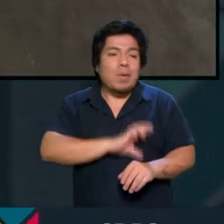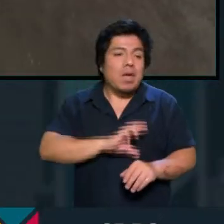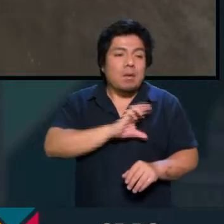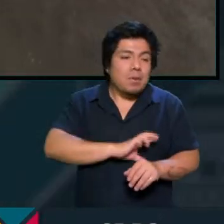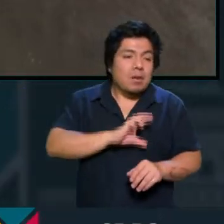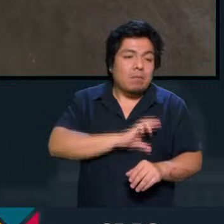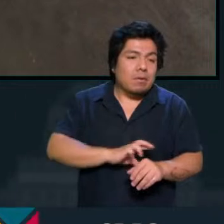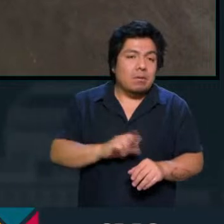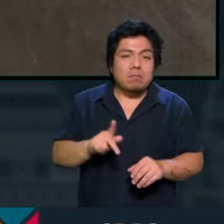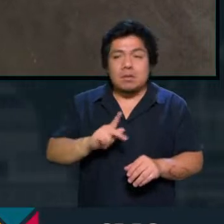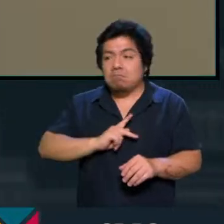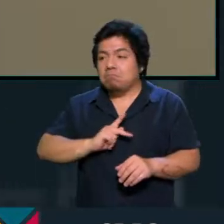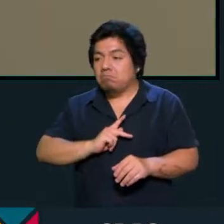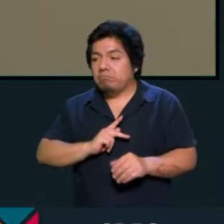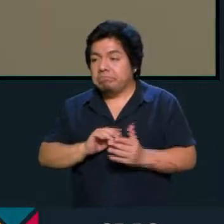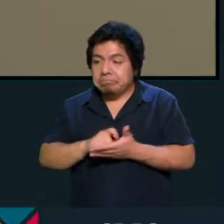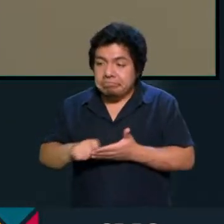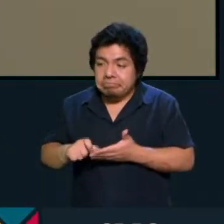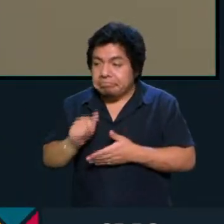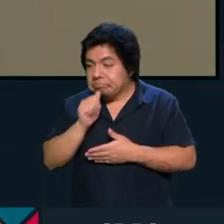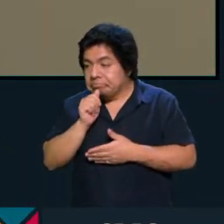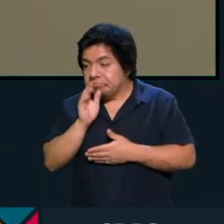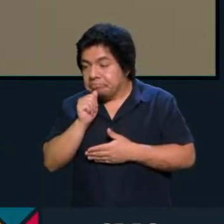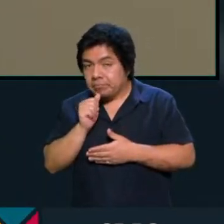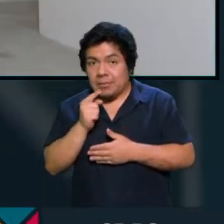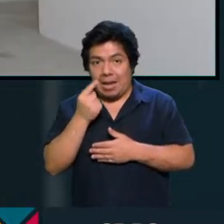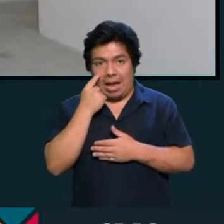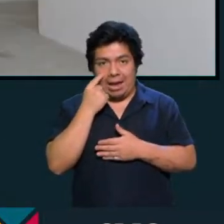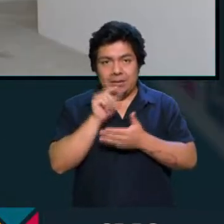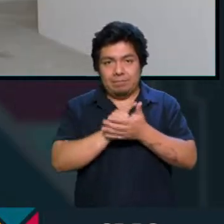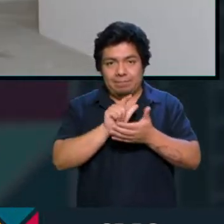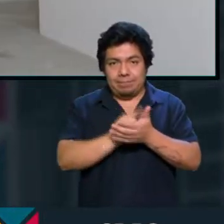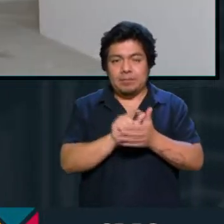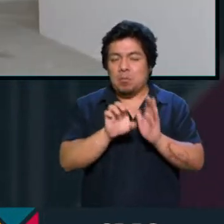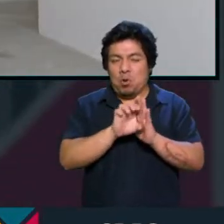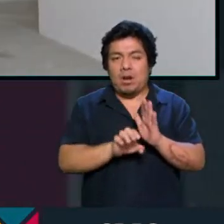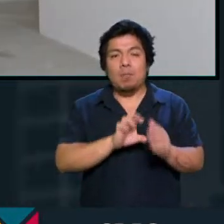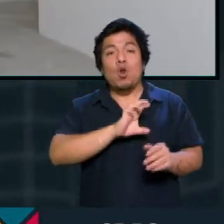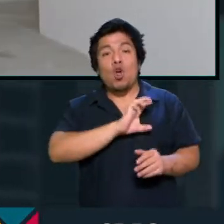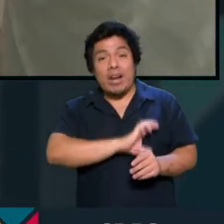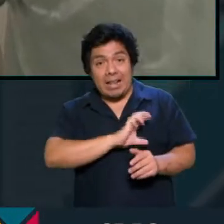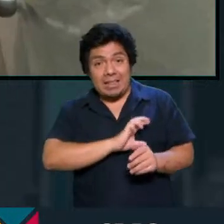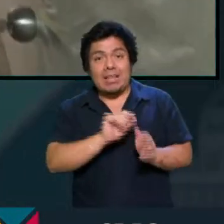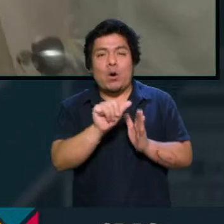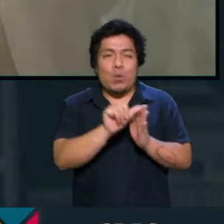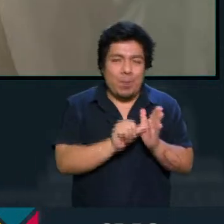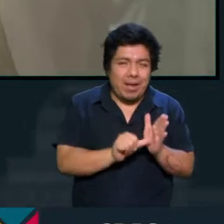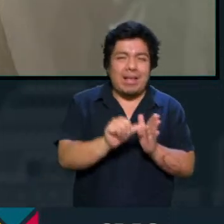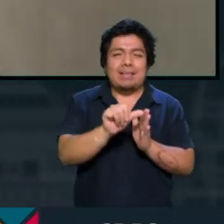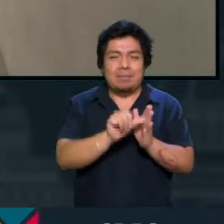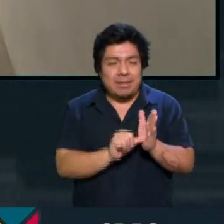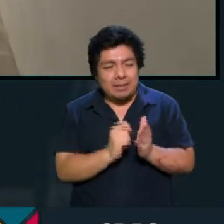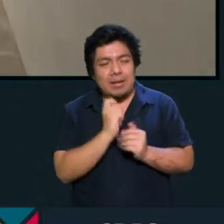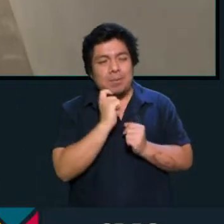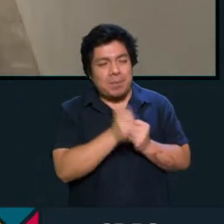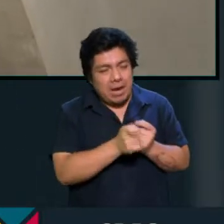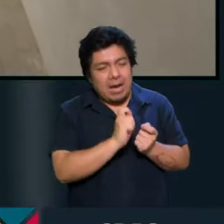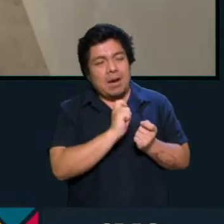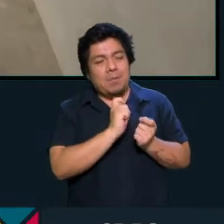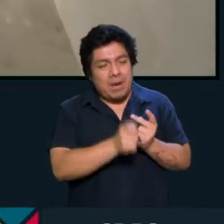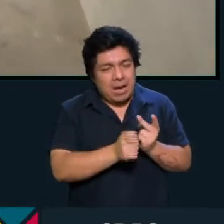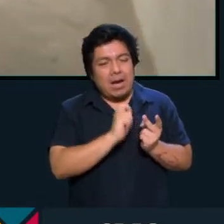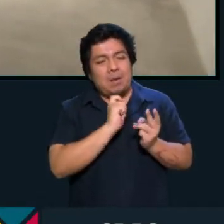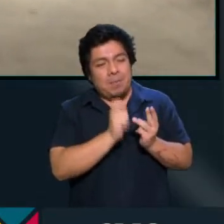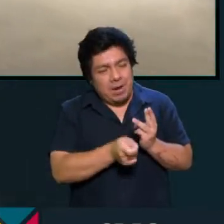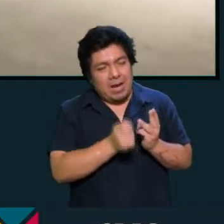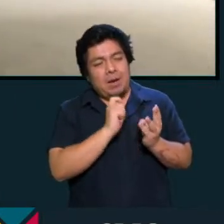jamás haces tu patrimonio. El beneficio que tiene esta reforma es que ese dinero que tú estás dando por concepto de renta se